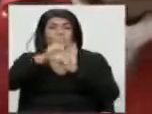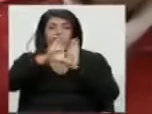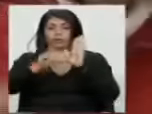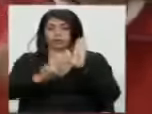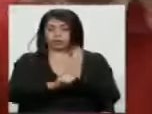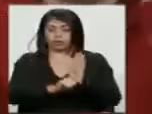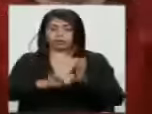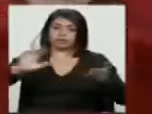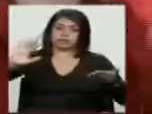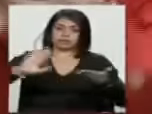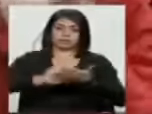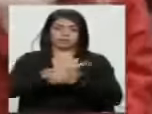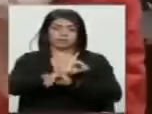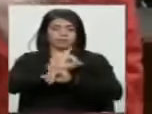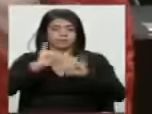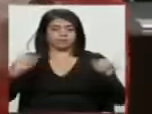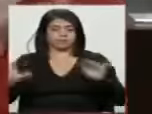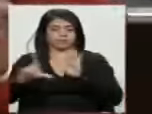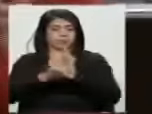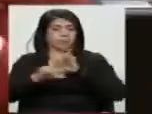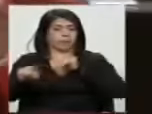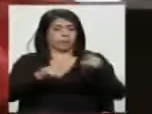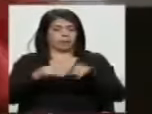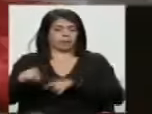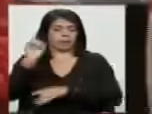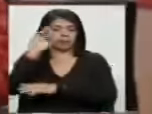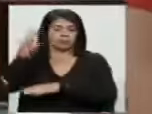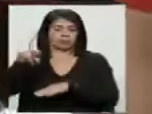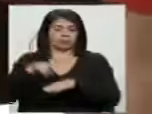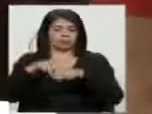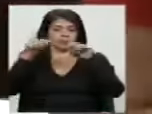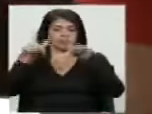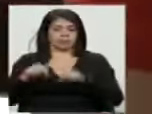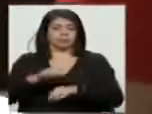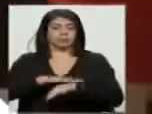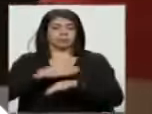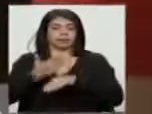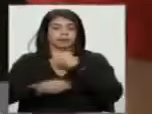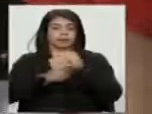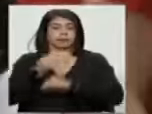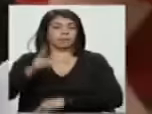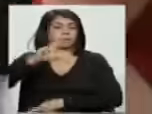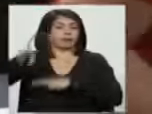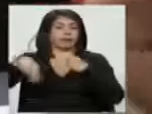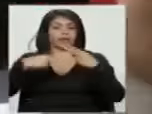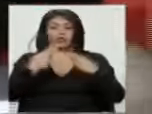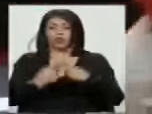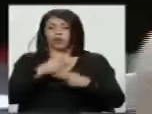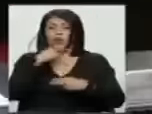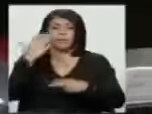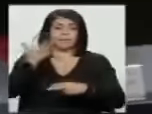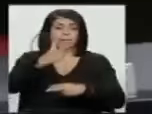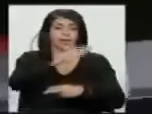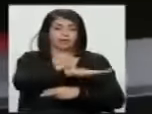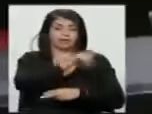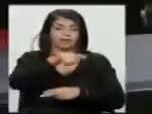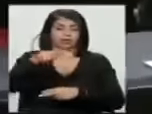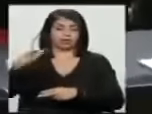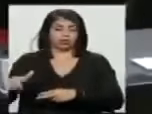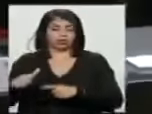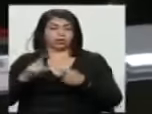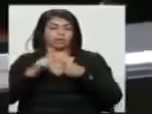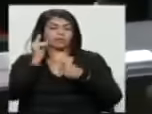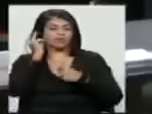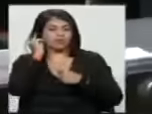Constitución, derrotamos al fascismo legislando desde la Asamblea Nacional. ¿Para qué más nunca asesinen a Cirila? ¿Para qué